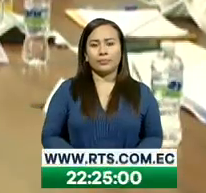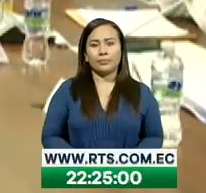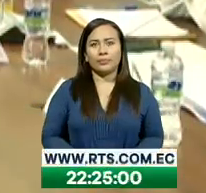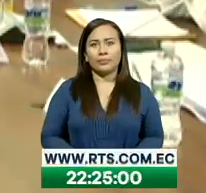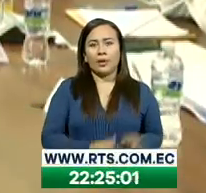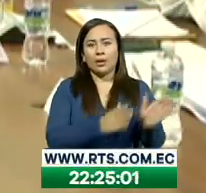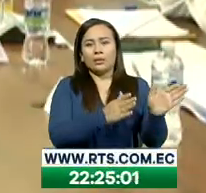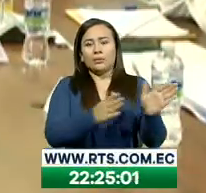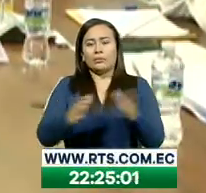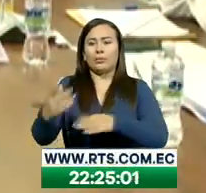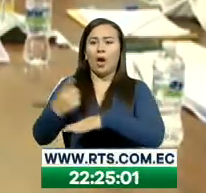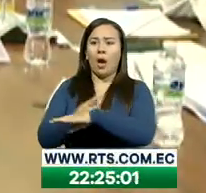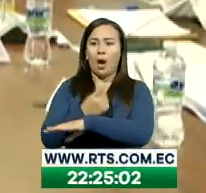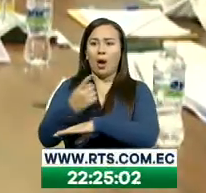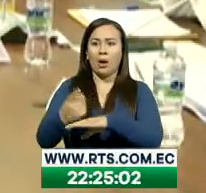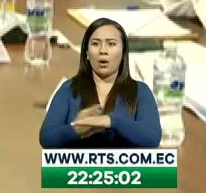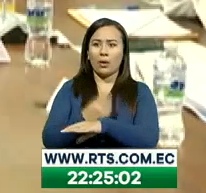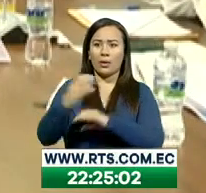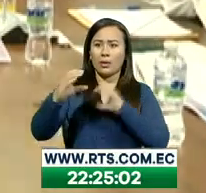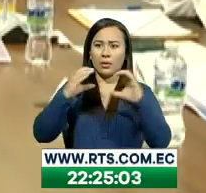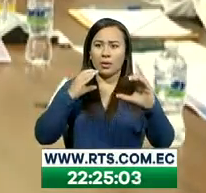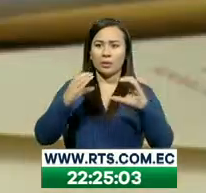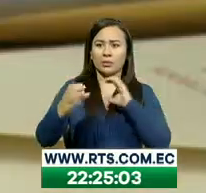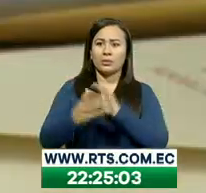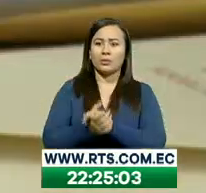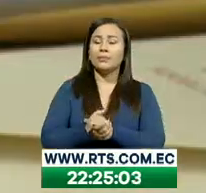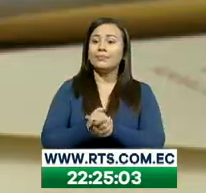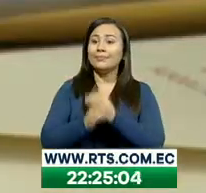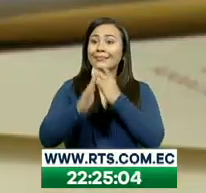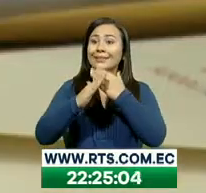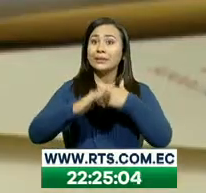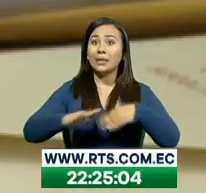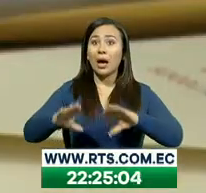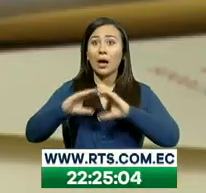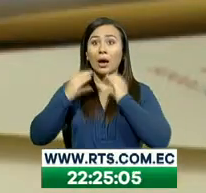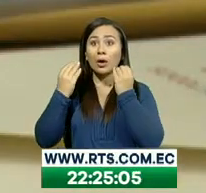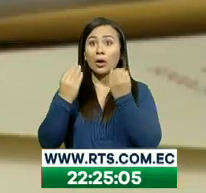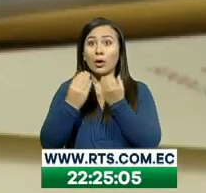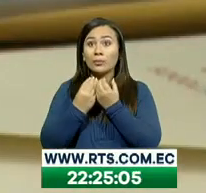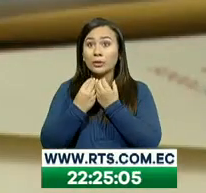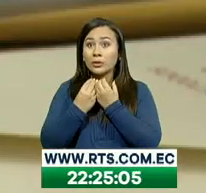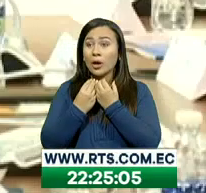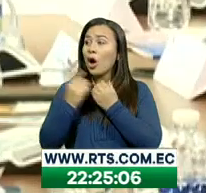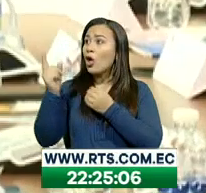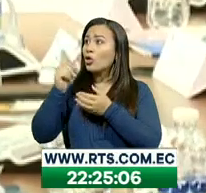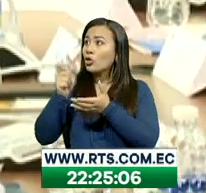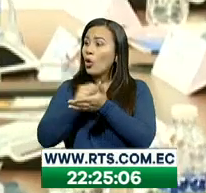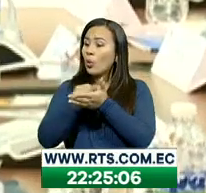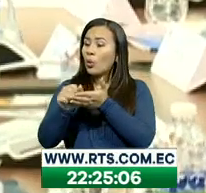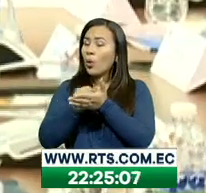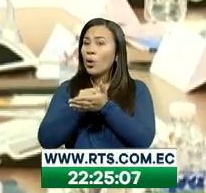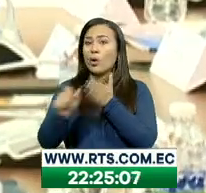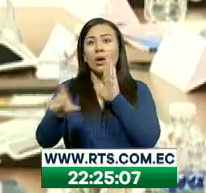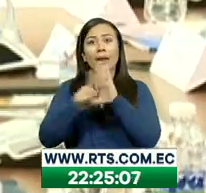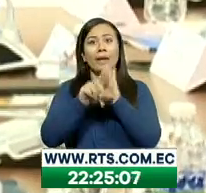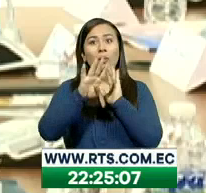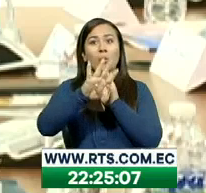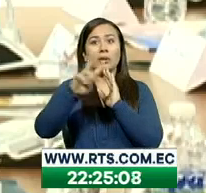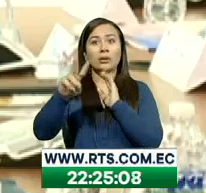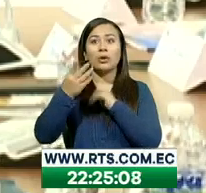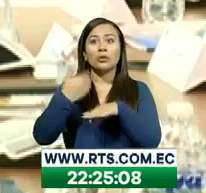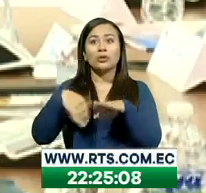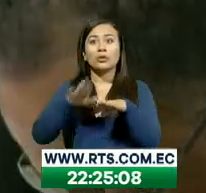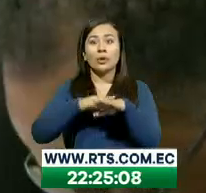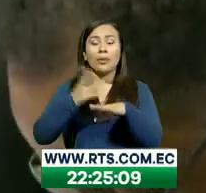Tras varias horas de discusión y llegado el momento, la comisión no eliminó el artículo 42 de la ley que habla sobre